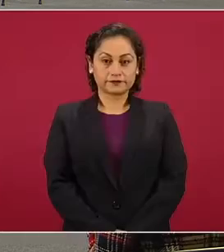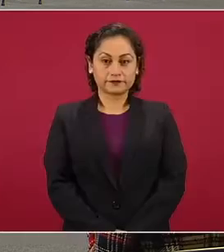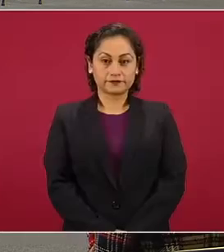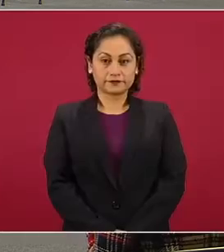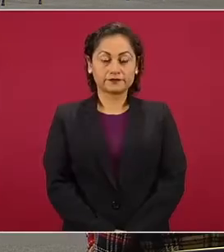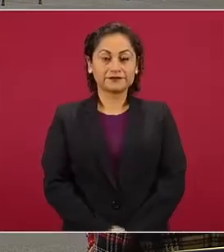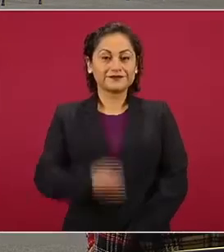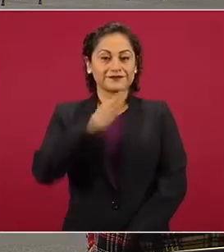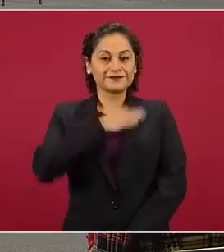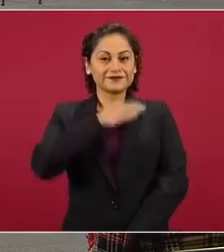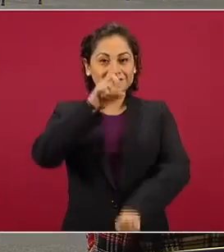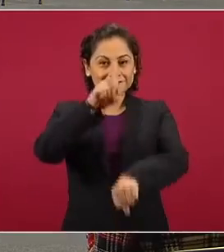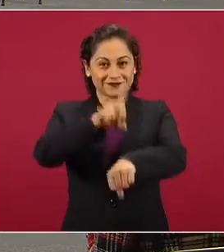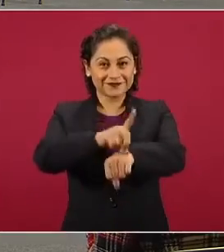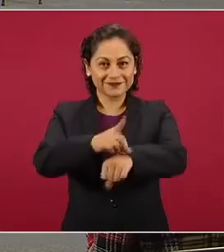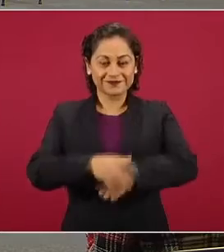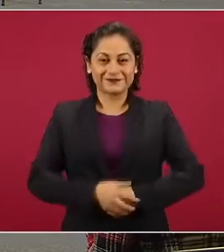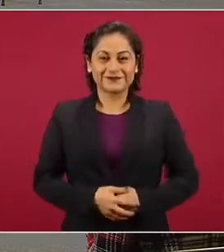días.